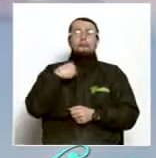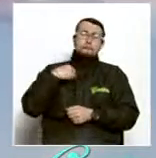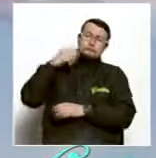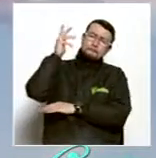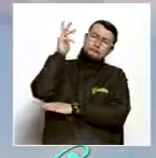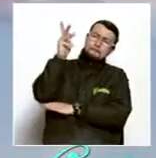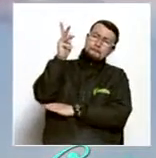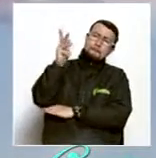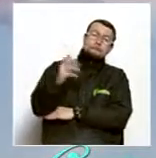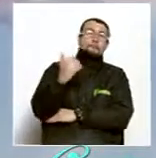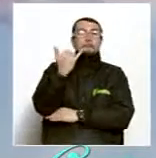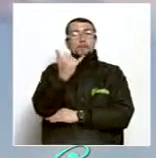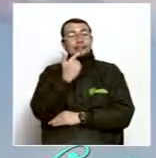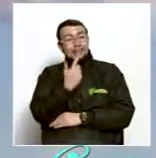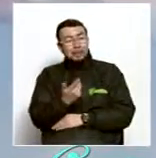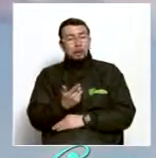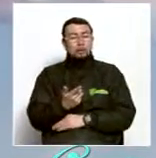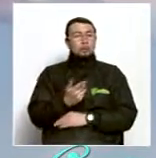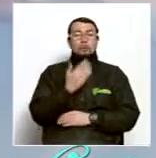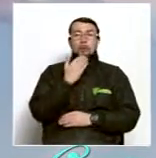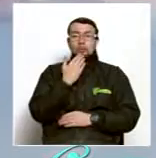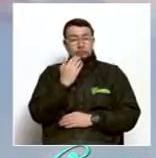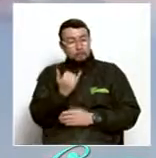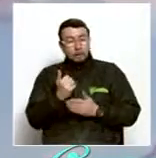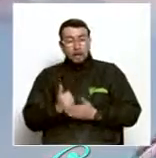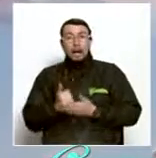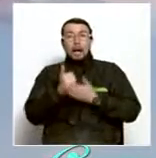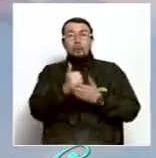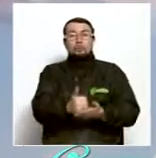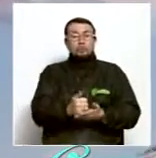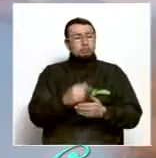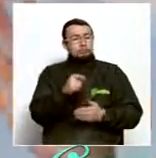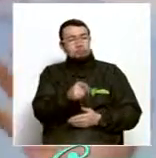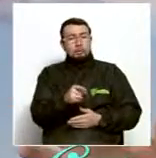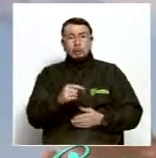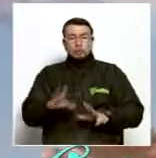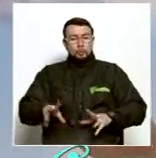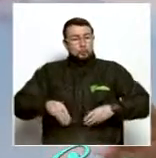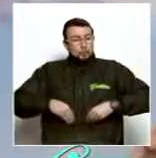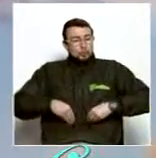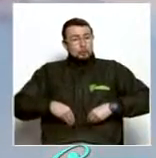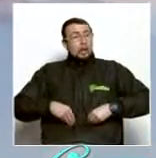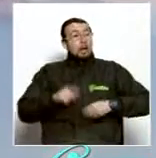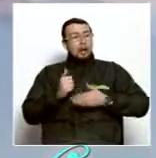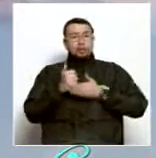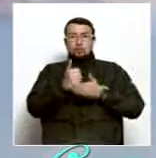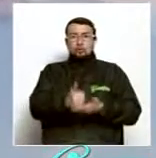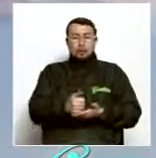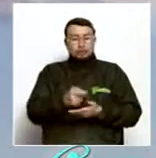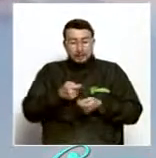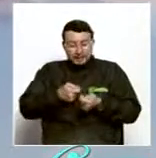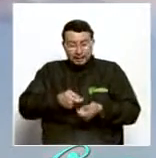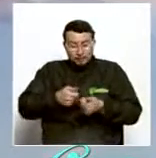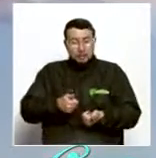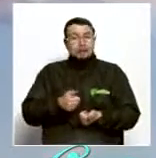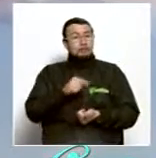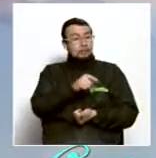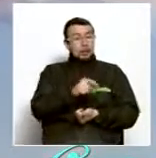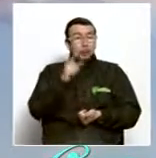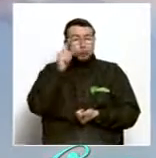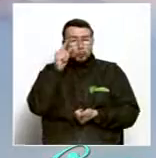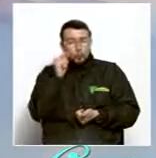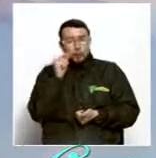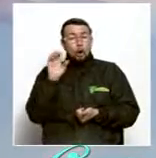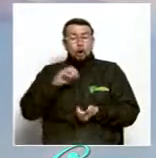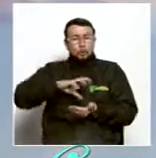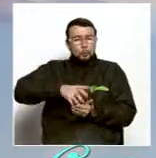conferencia le dije que para la menopausia las semillas de la mandarina es excelente y de la naranja. Uno las deja secar y al